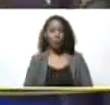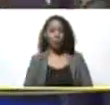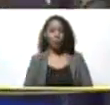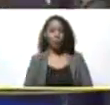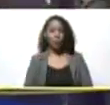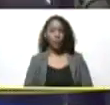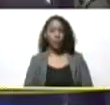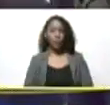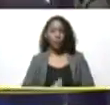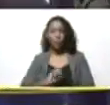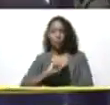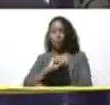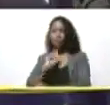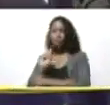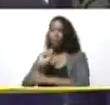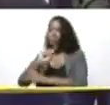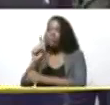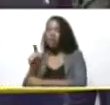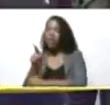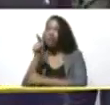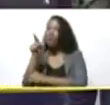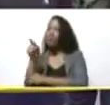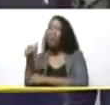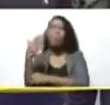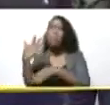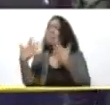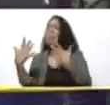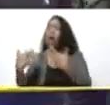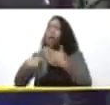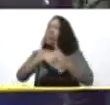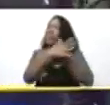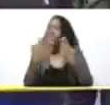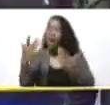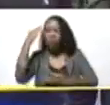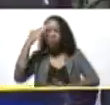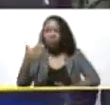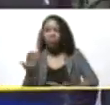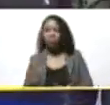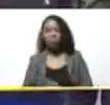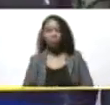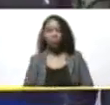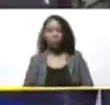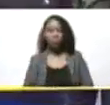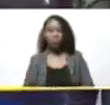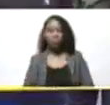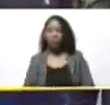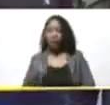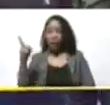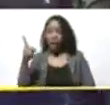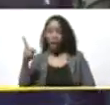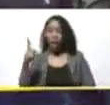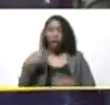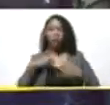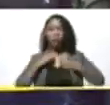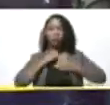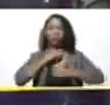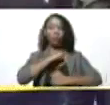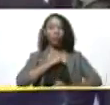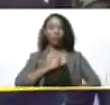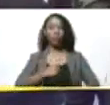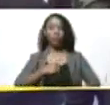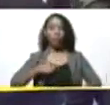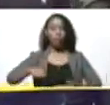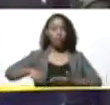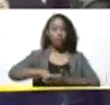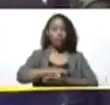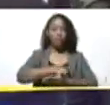cuando le preguntaron, ¿para dónde va usted, comandante? Él salió con un liqui-liqui, bien